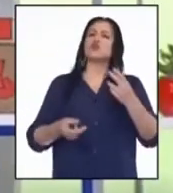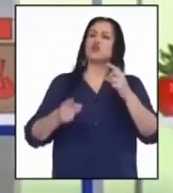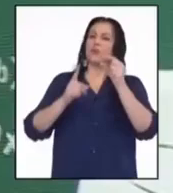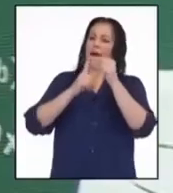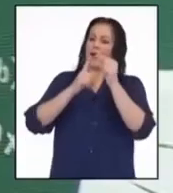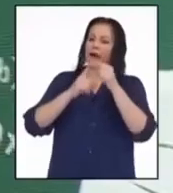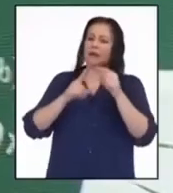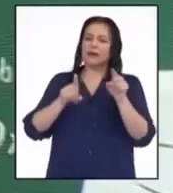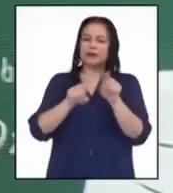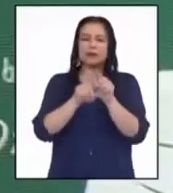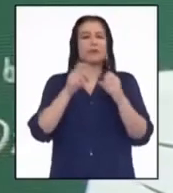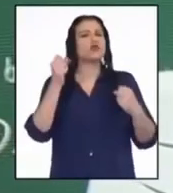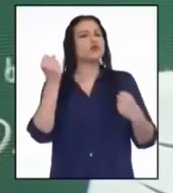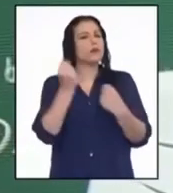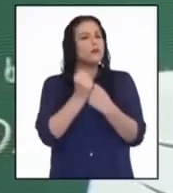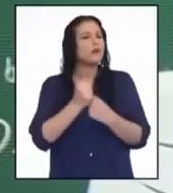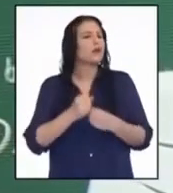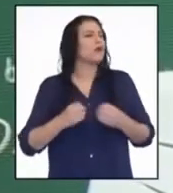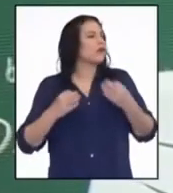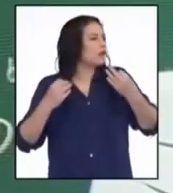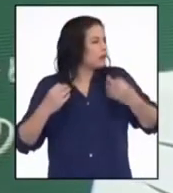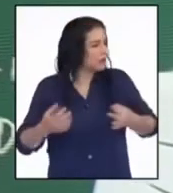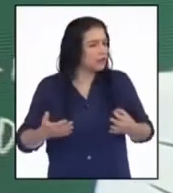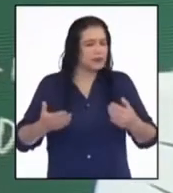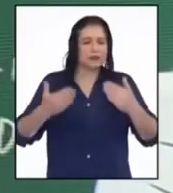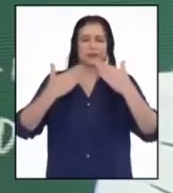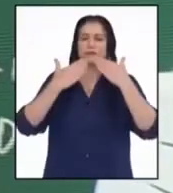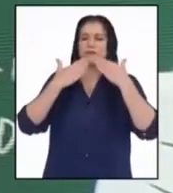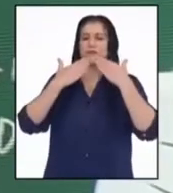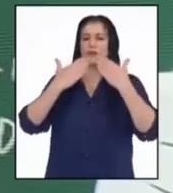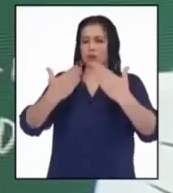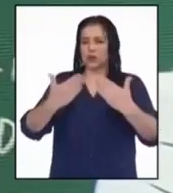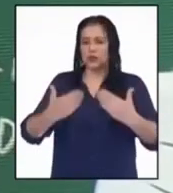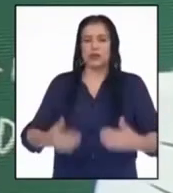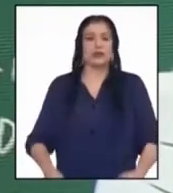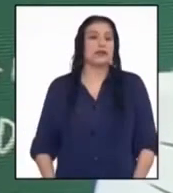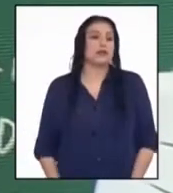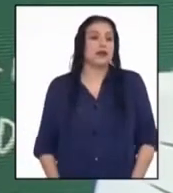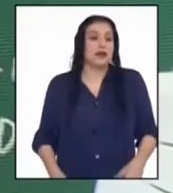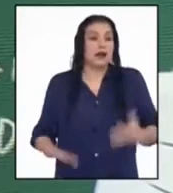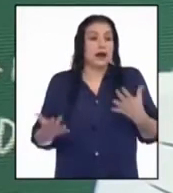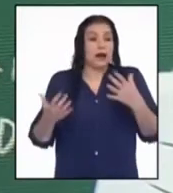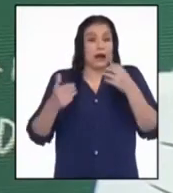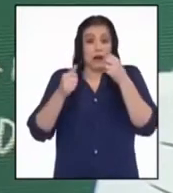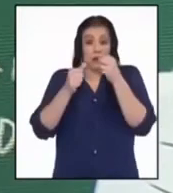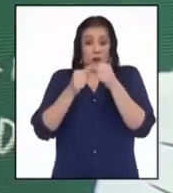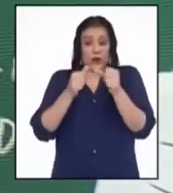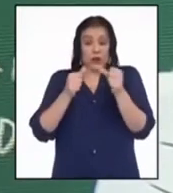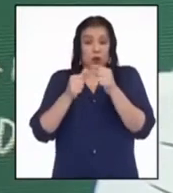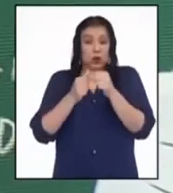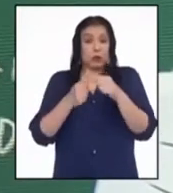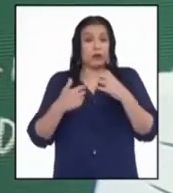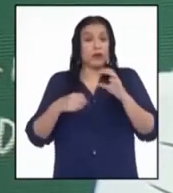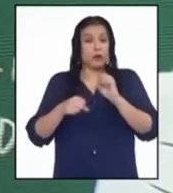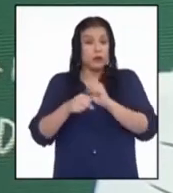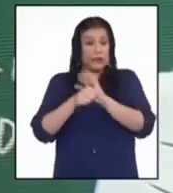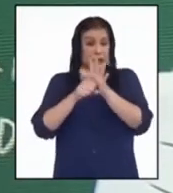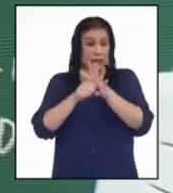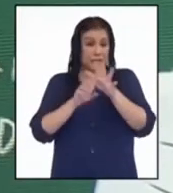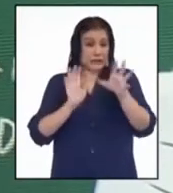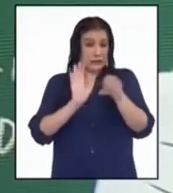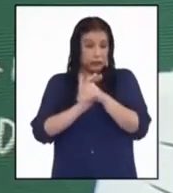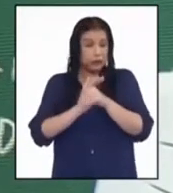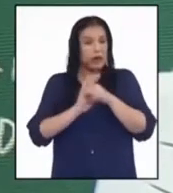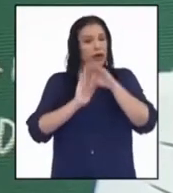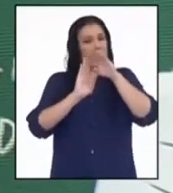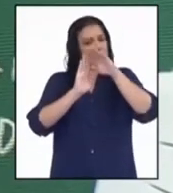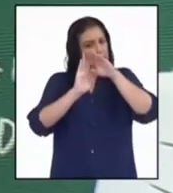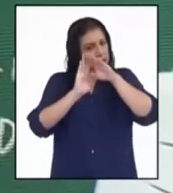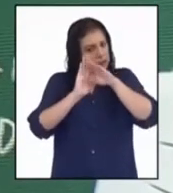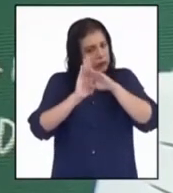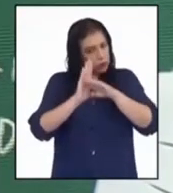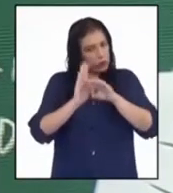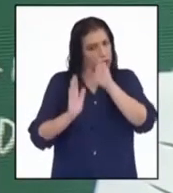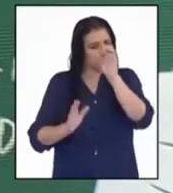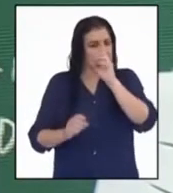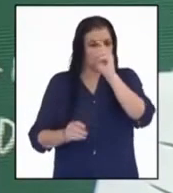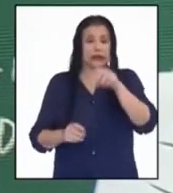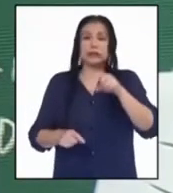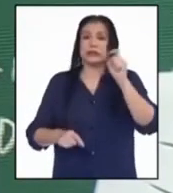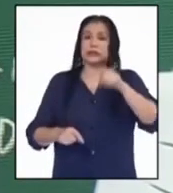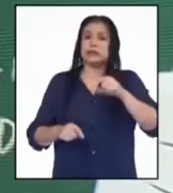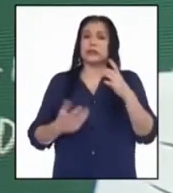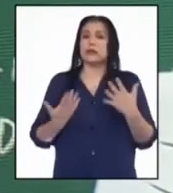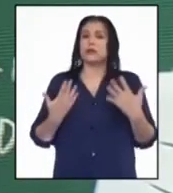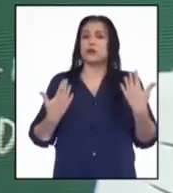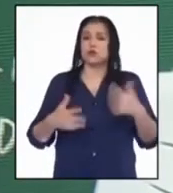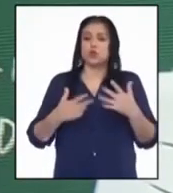y su apoyo. Sí, profesora, muchas gracias. Aunque el número de casos nuevos de COVID-19 a nivel nacional ha disminuido, debemos